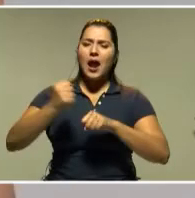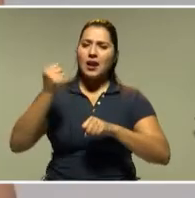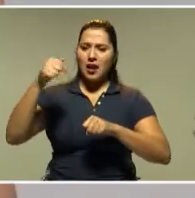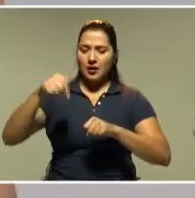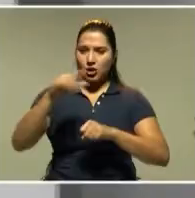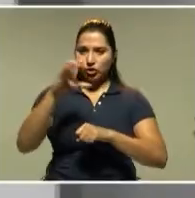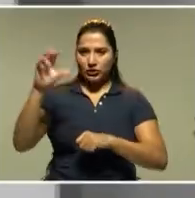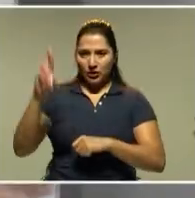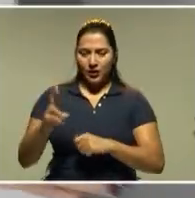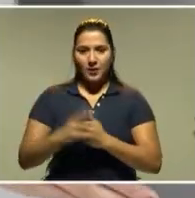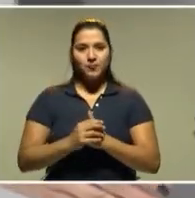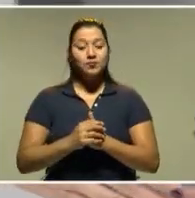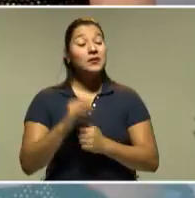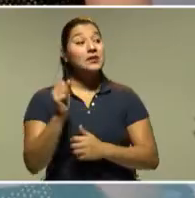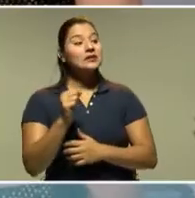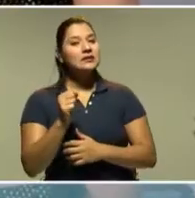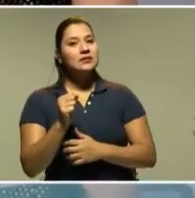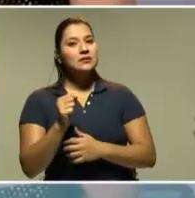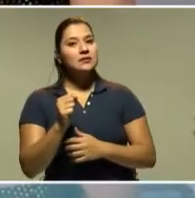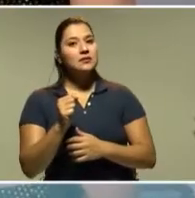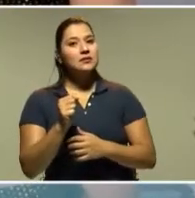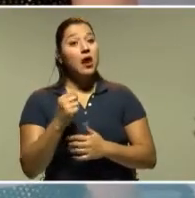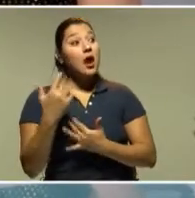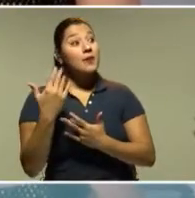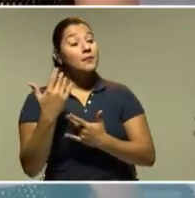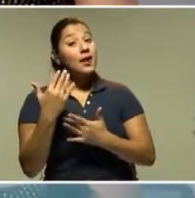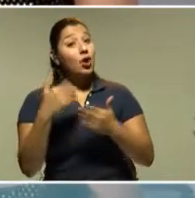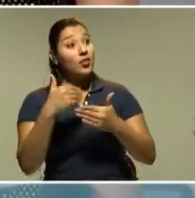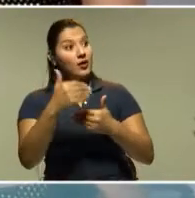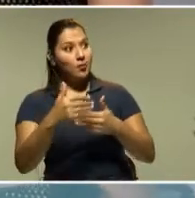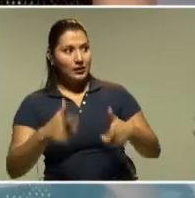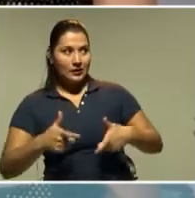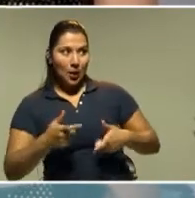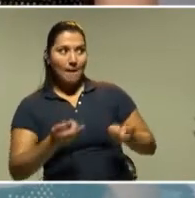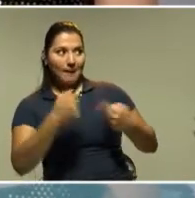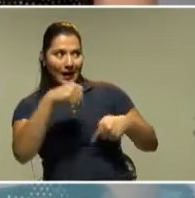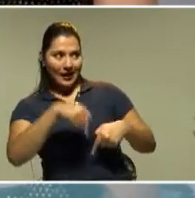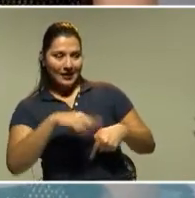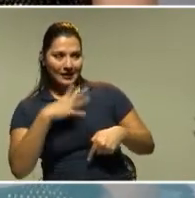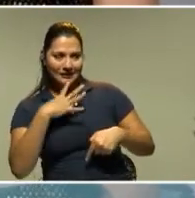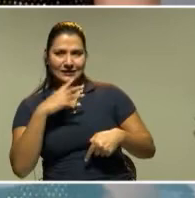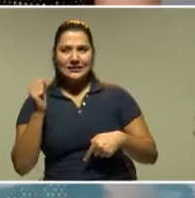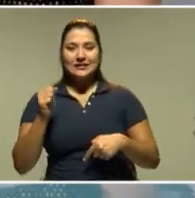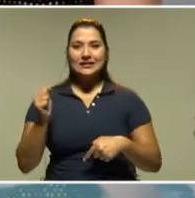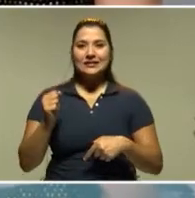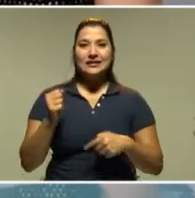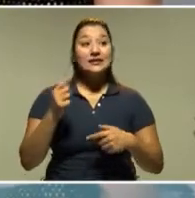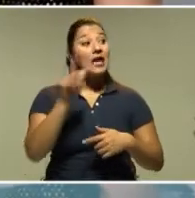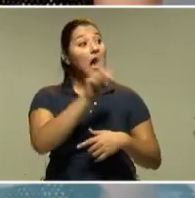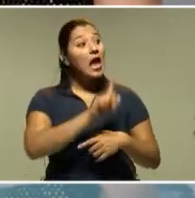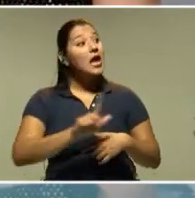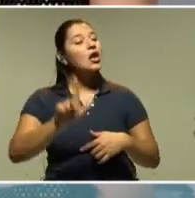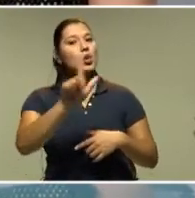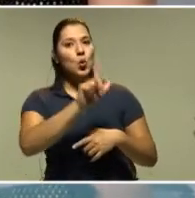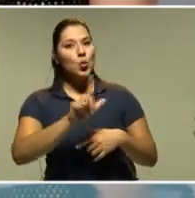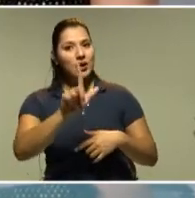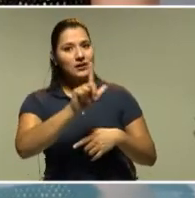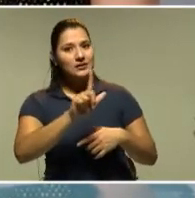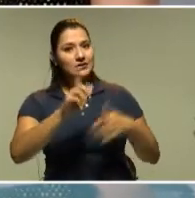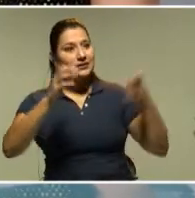Costa Rica. Así es, Yoka. Gracias. Te espero después de este título. Sí. Ya el lunes vamos a ir a recibir a